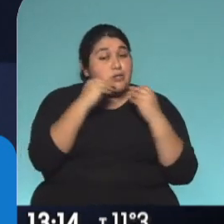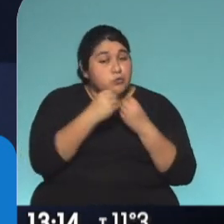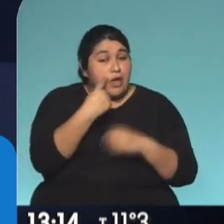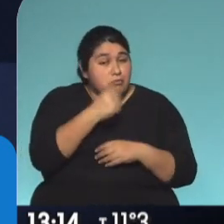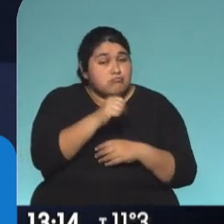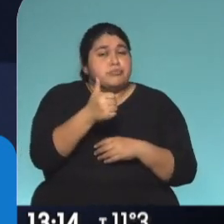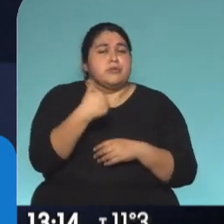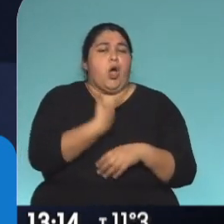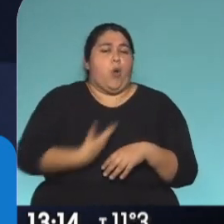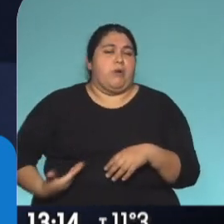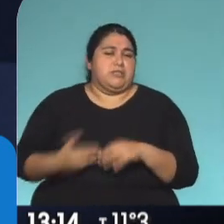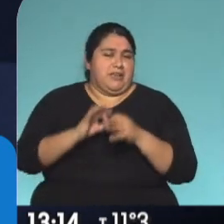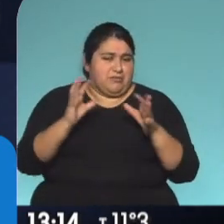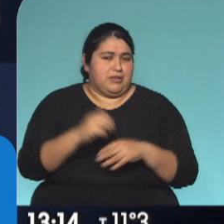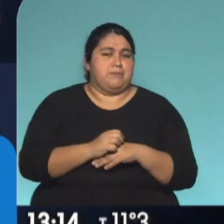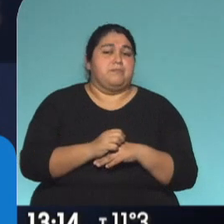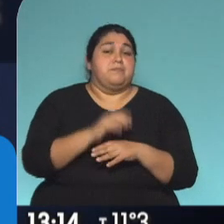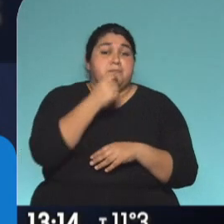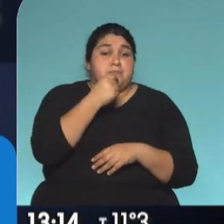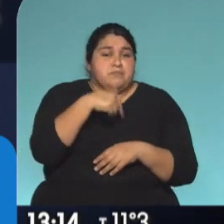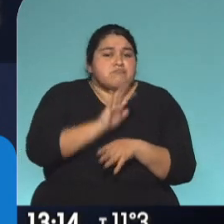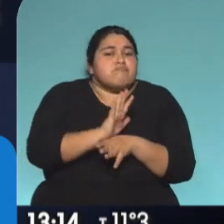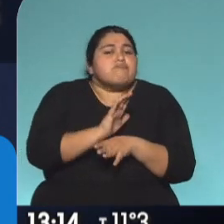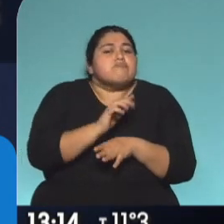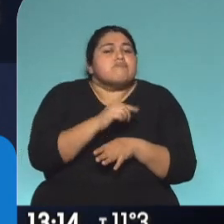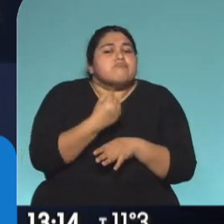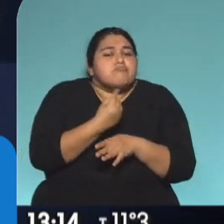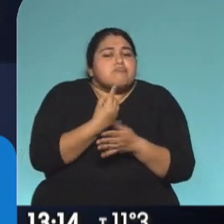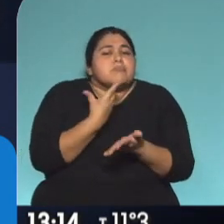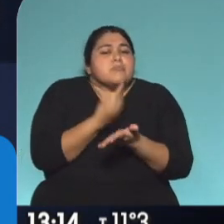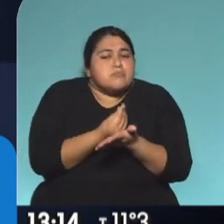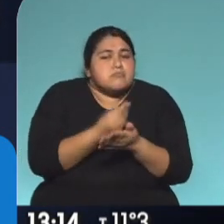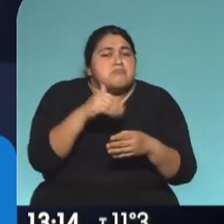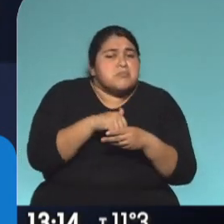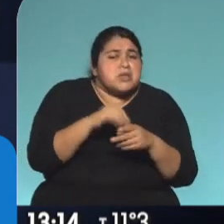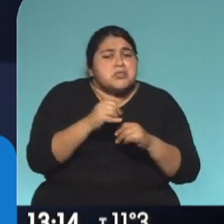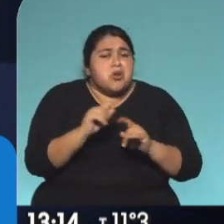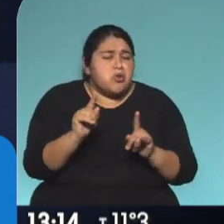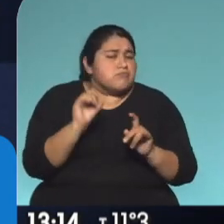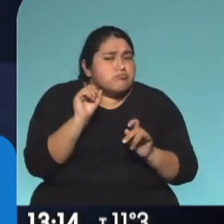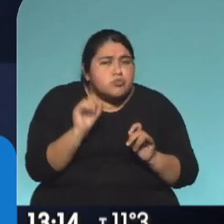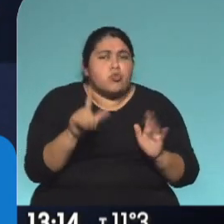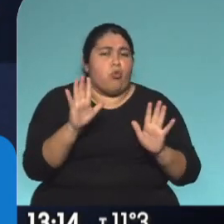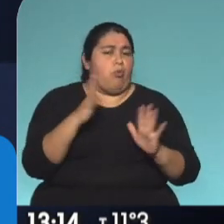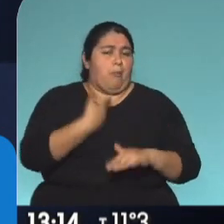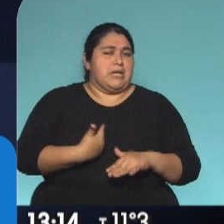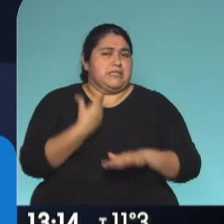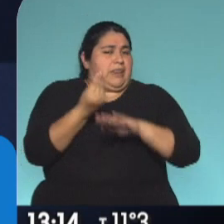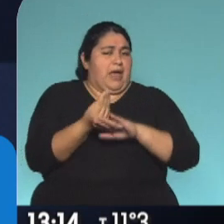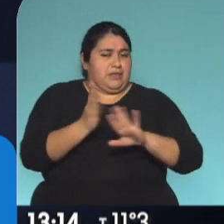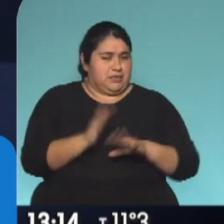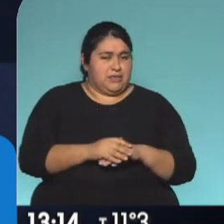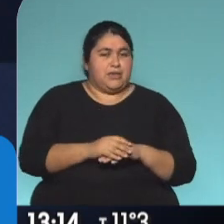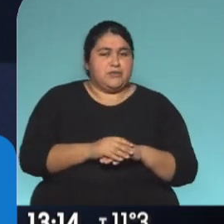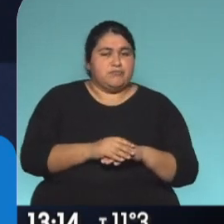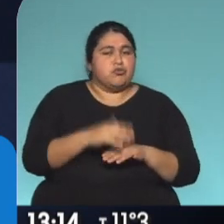Democratic president. I'm going to be an American president. Whether you voted for me or not, I'm going to be your president. And I'll